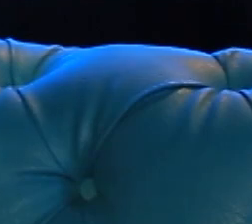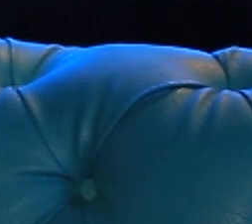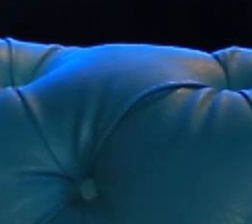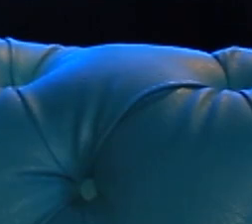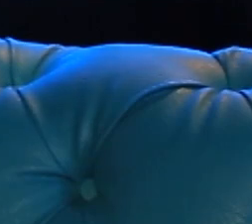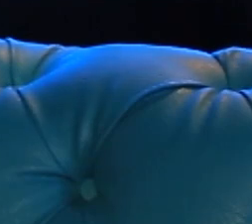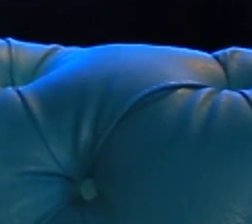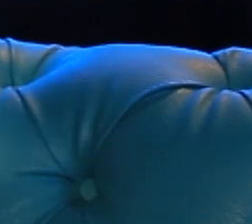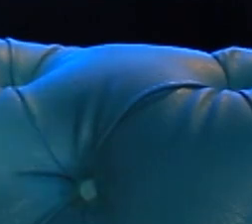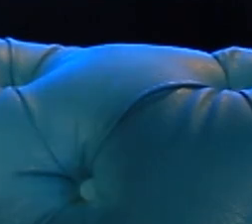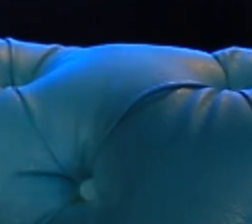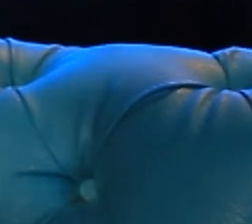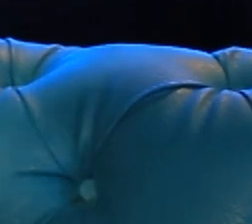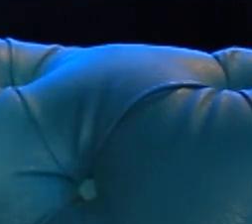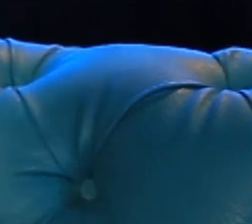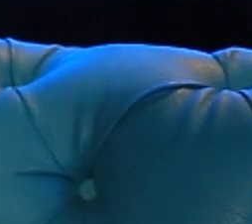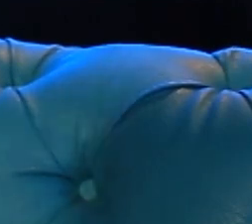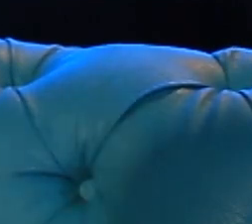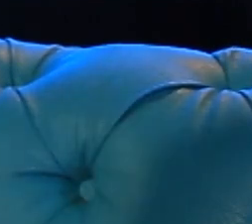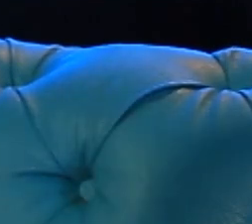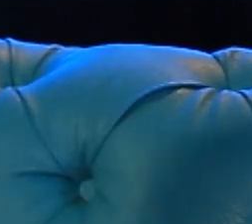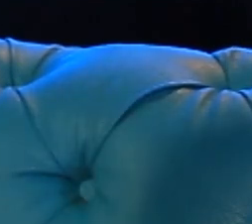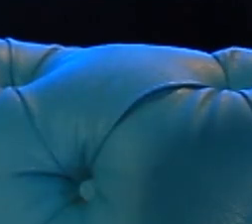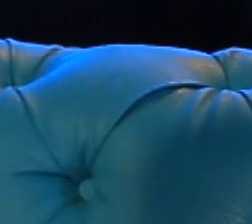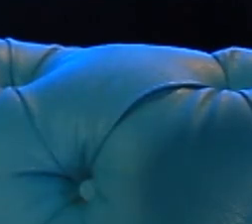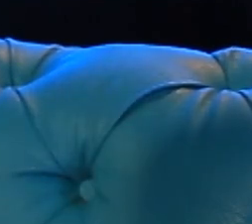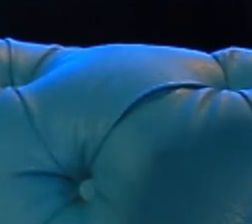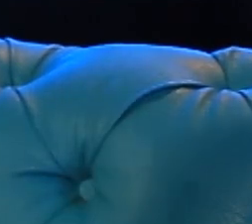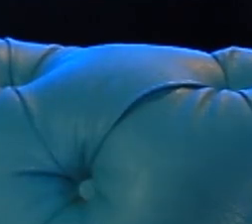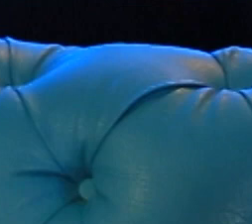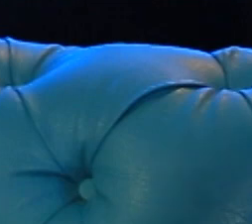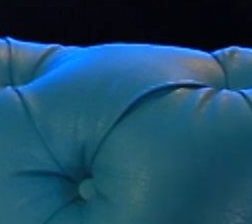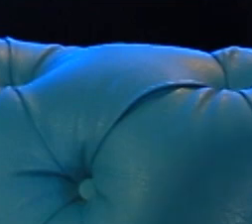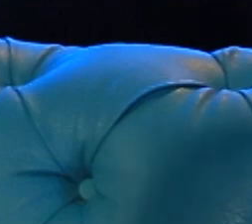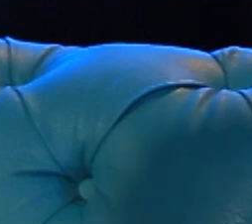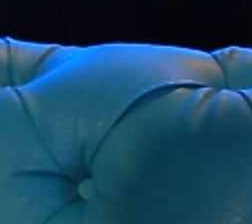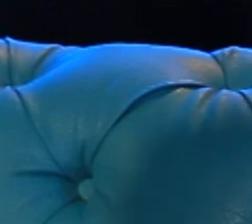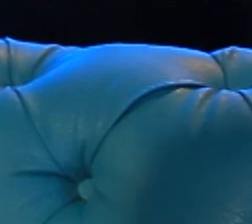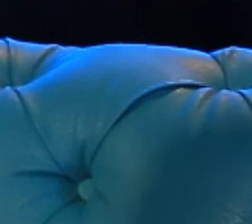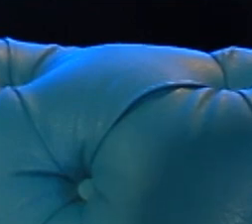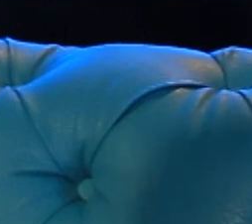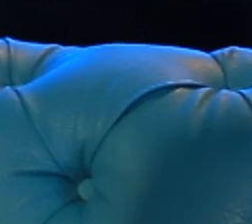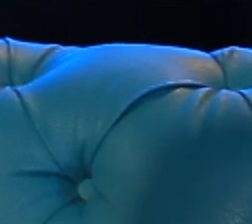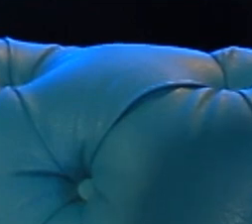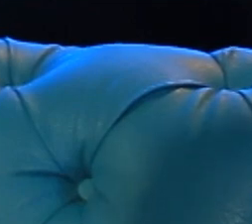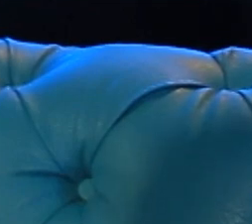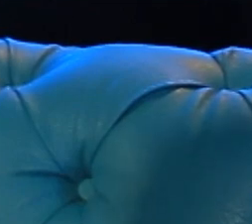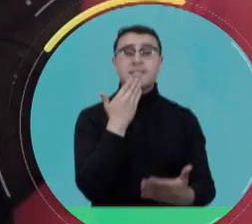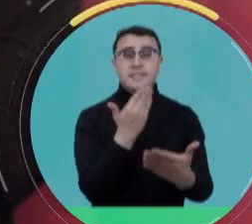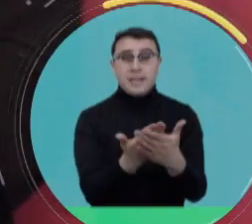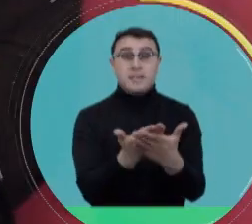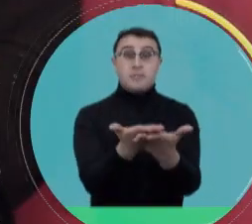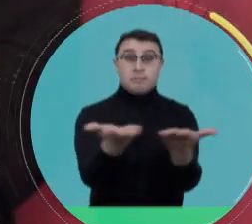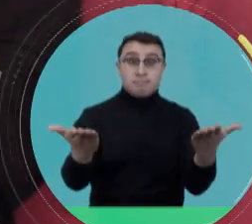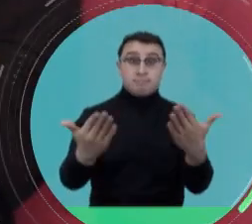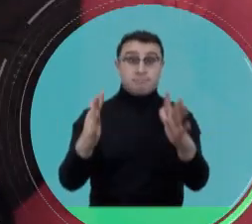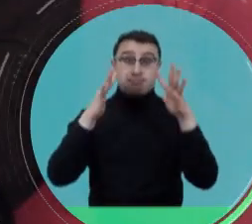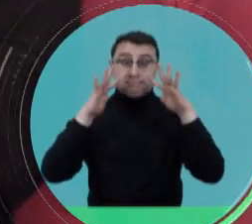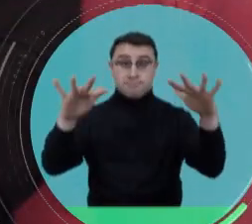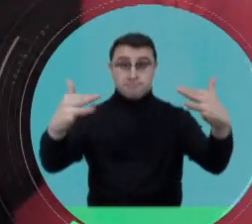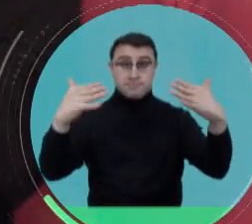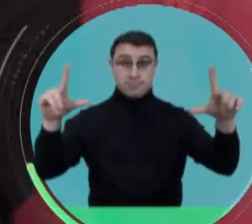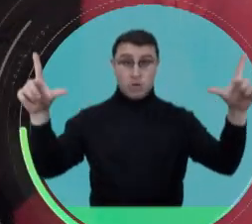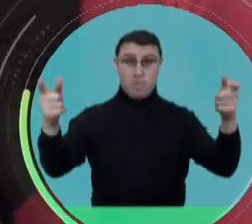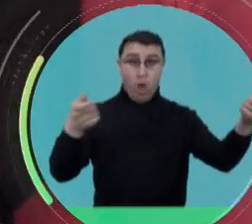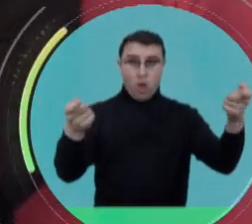área digital y sus plataformas están teniendo Muchas gracias y siempre Bienvenido a toma el control Cristian Muchas gracias